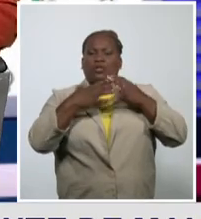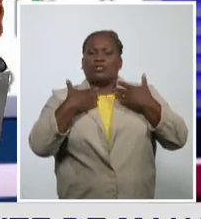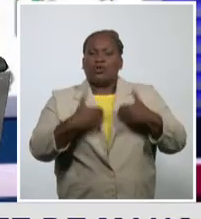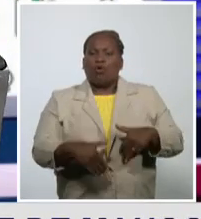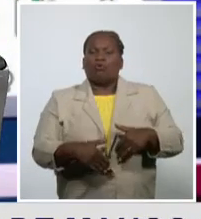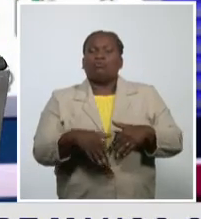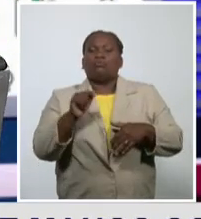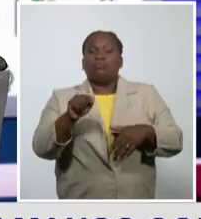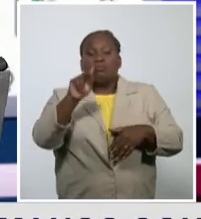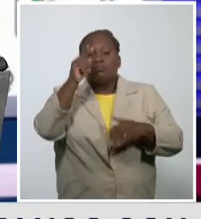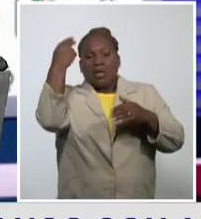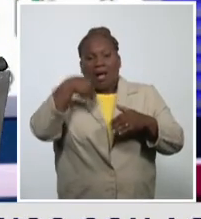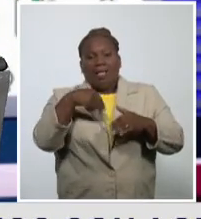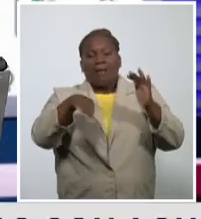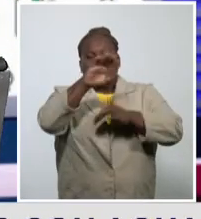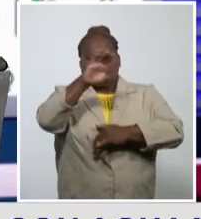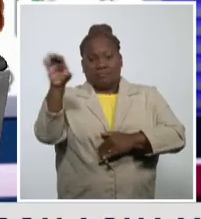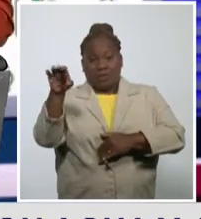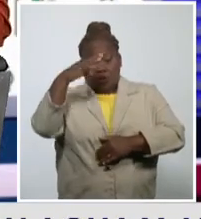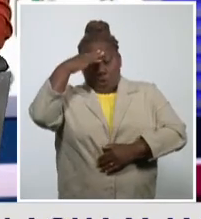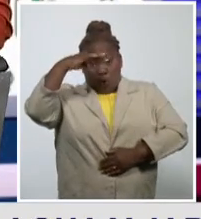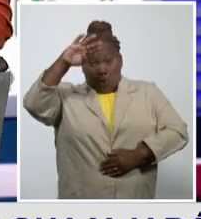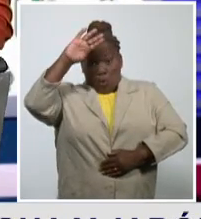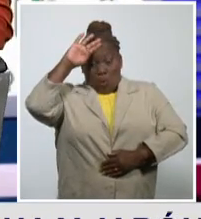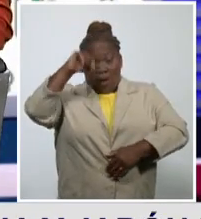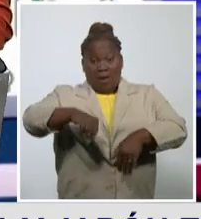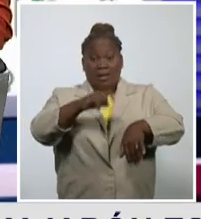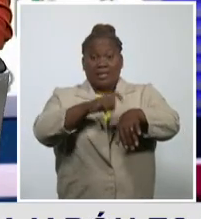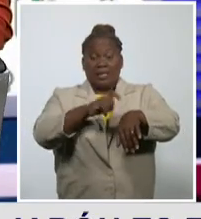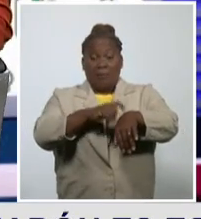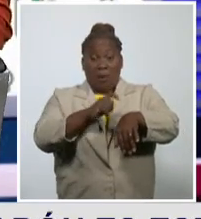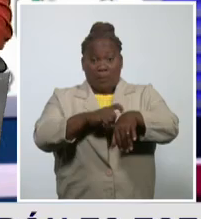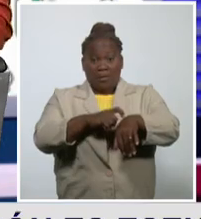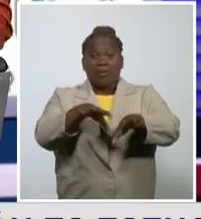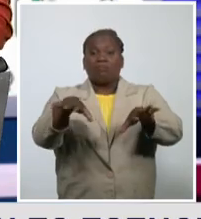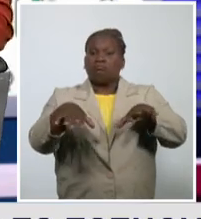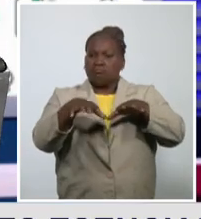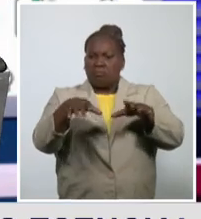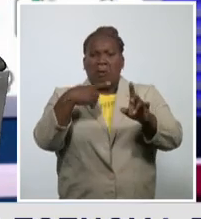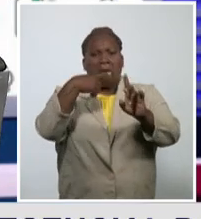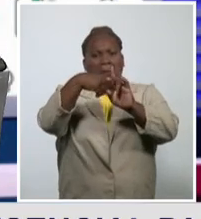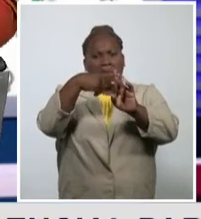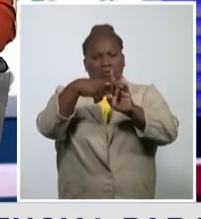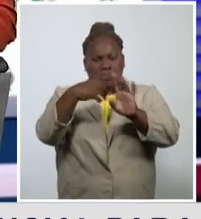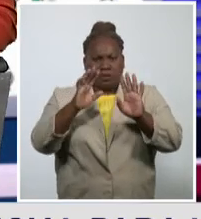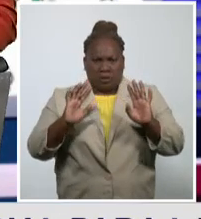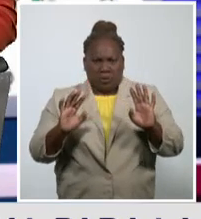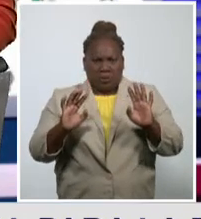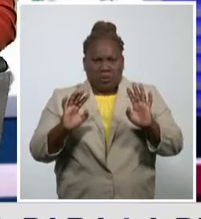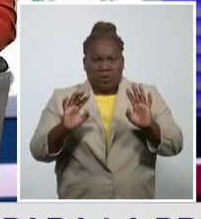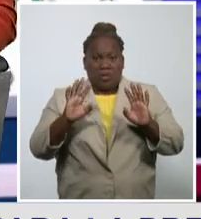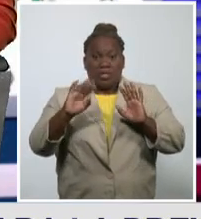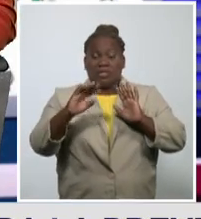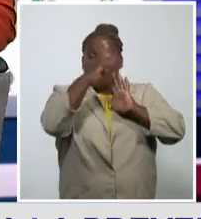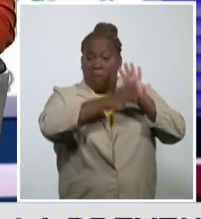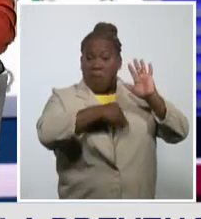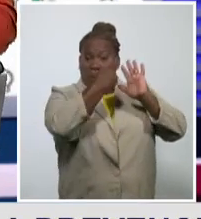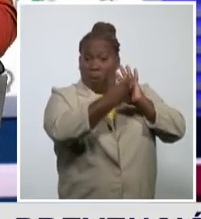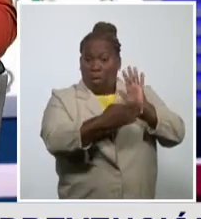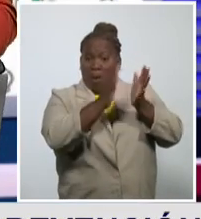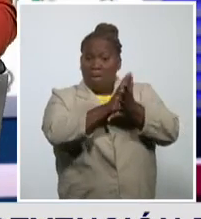Salud Pública. Cuba transita en este momento por un escenario favorable de la enfermedad según los modelos matemáticos.